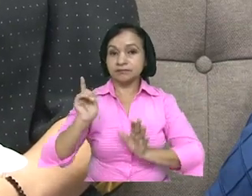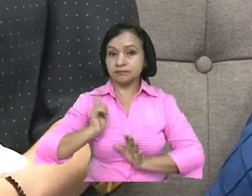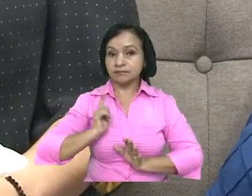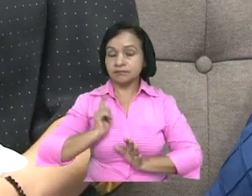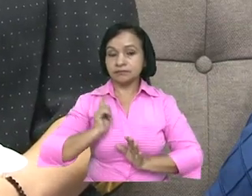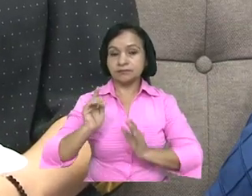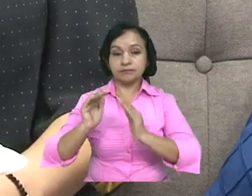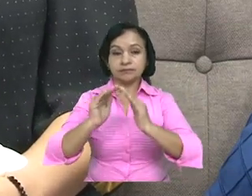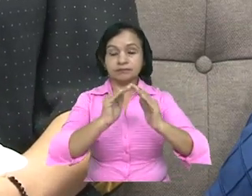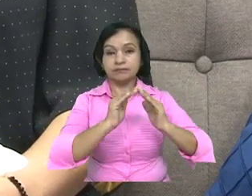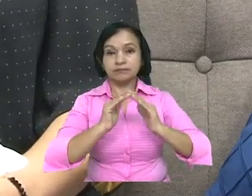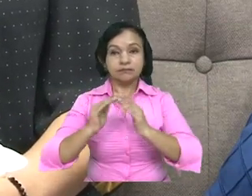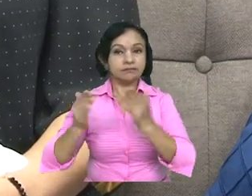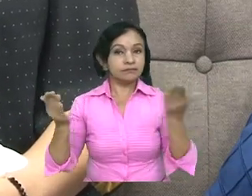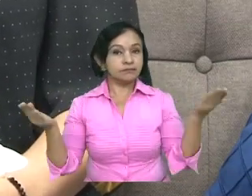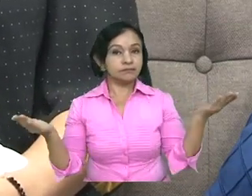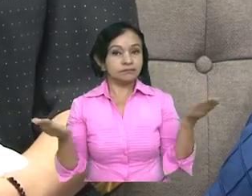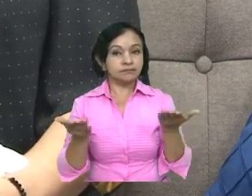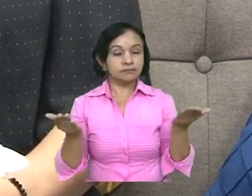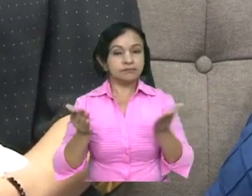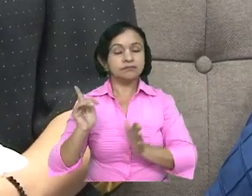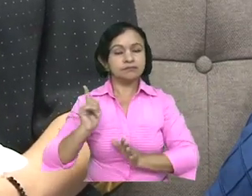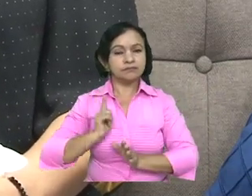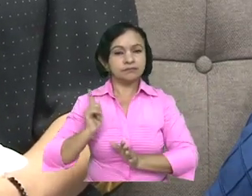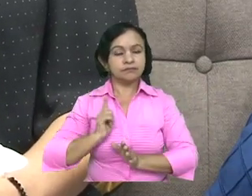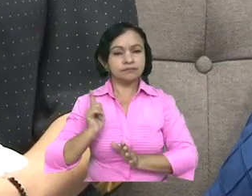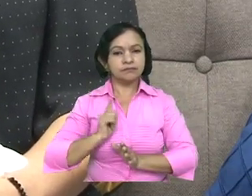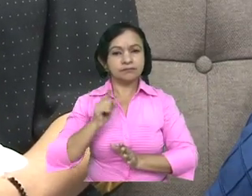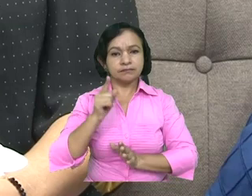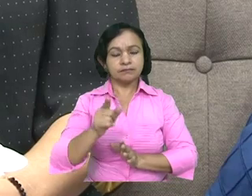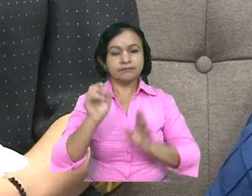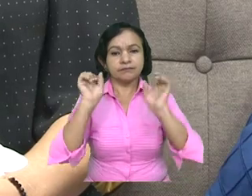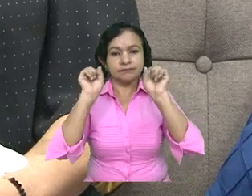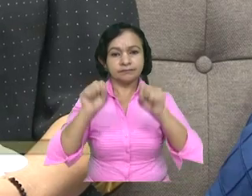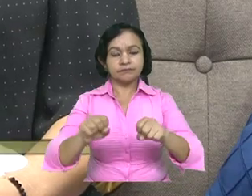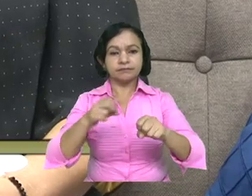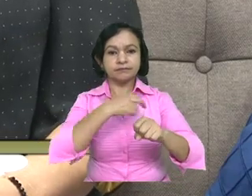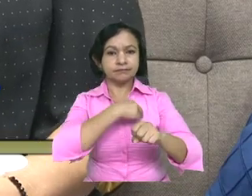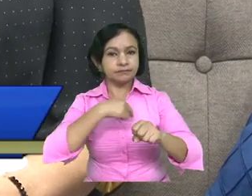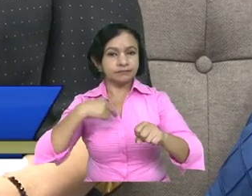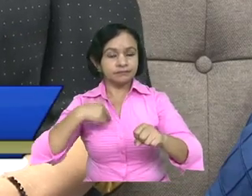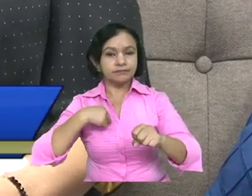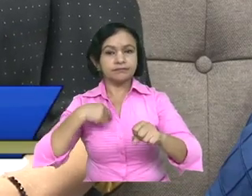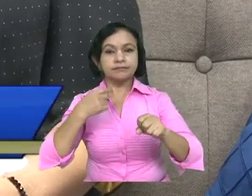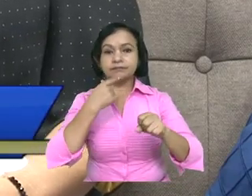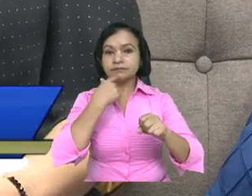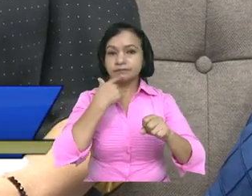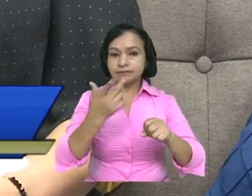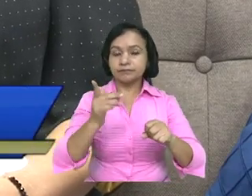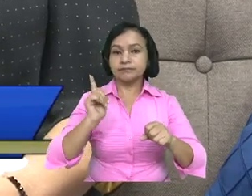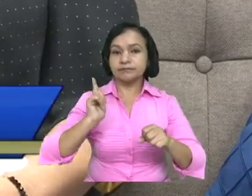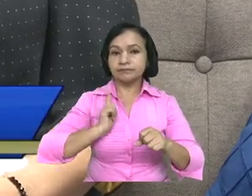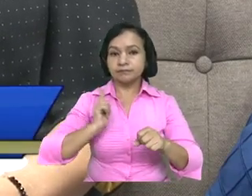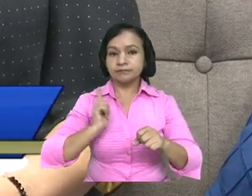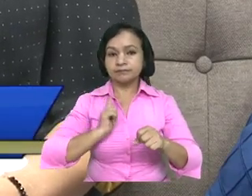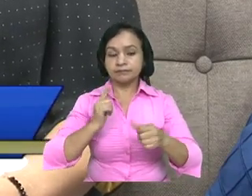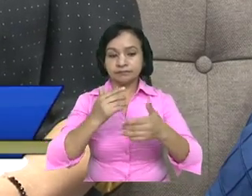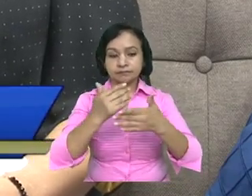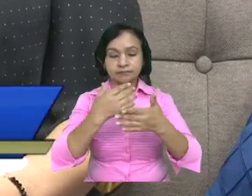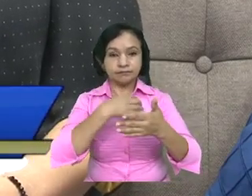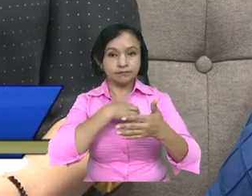la comunidad, ya desde ahí están siendo capacitados, digamos, porque se está recogiendo